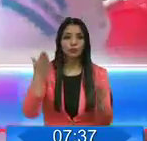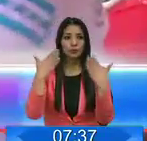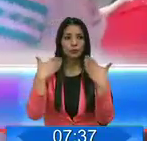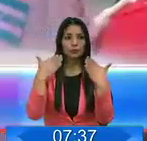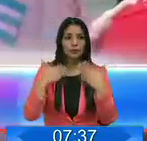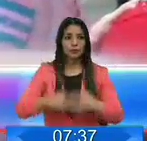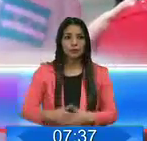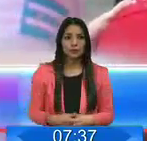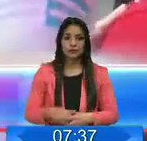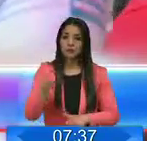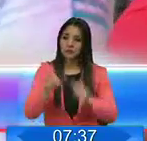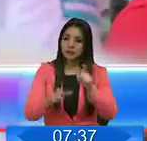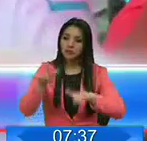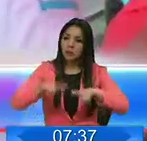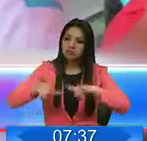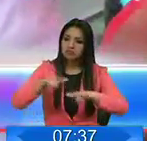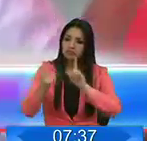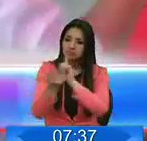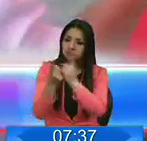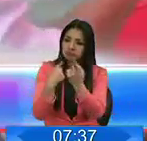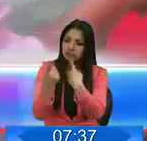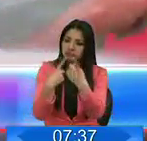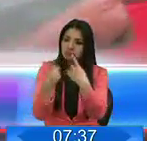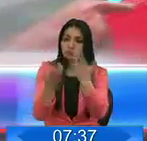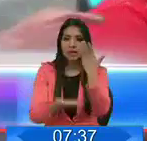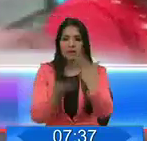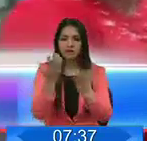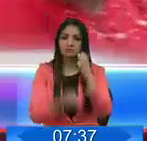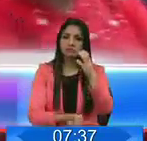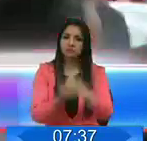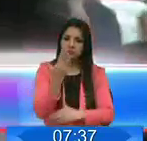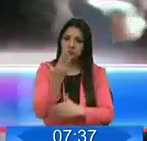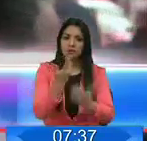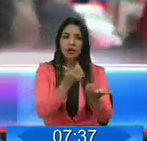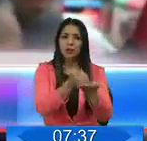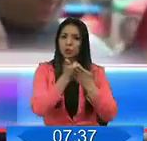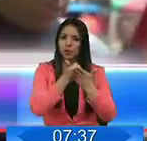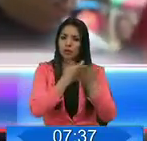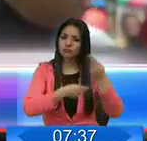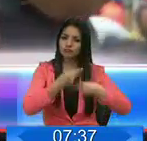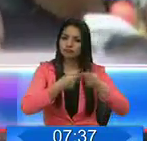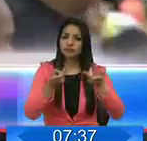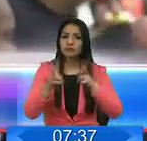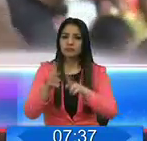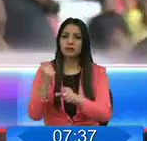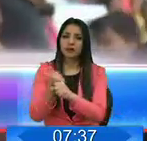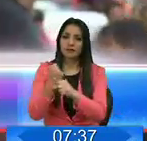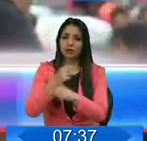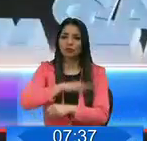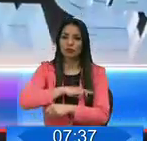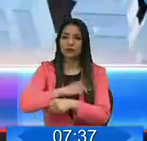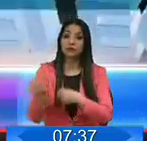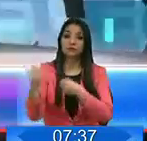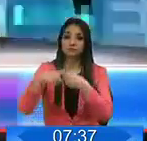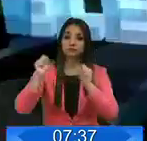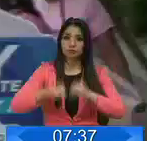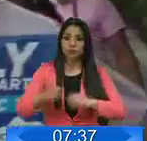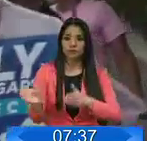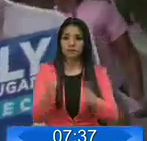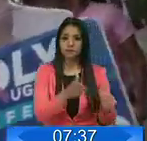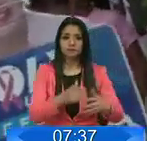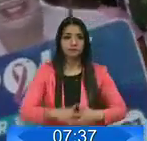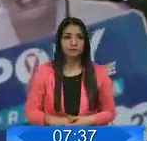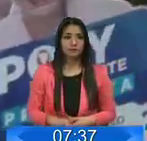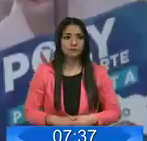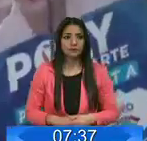con comerciantes urbanos sobre la creación de corredores comerciales y la bolsa de empleo municipal. Mientras que